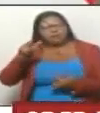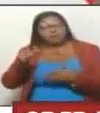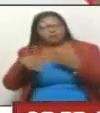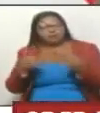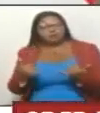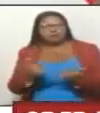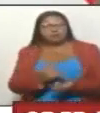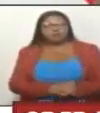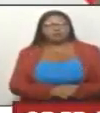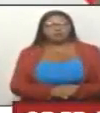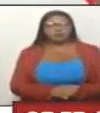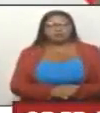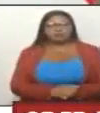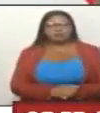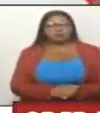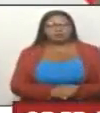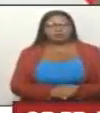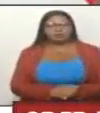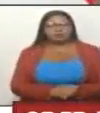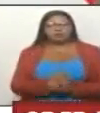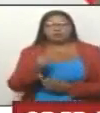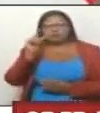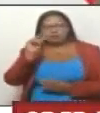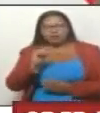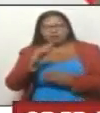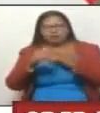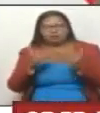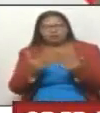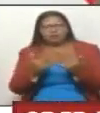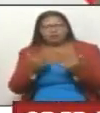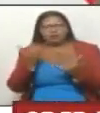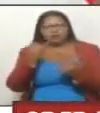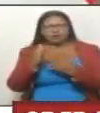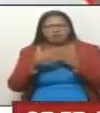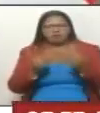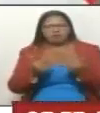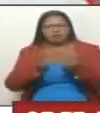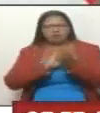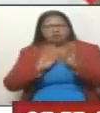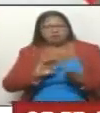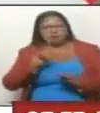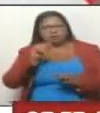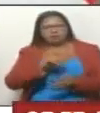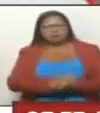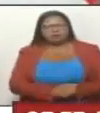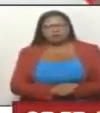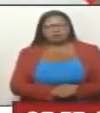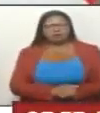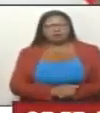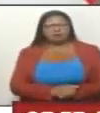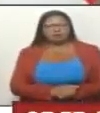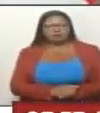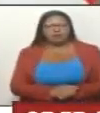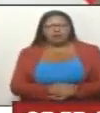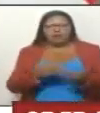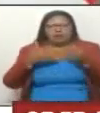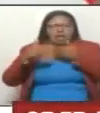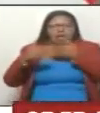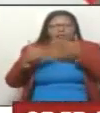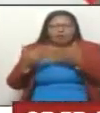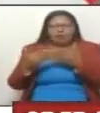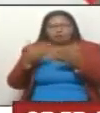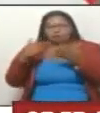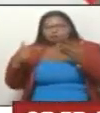ciertamente, como dicen, cada vez menos, pero sí existen, y sí son voces agoreras, aisladas, etcétera,